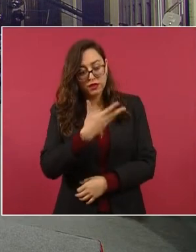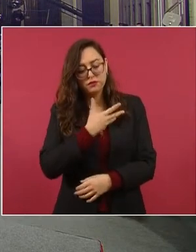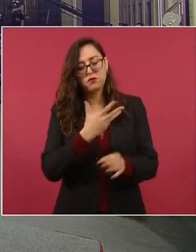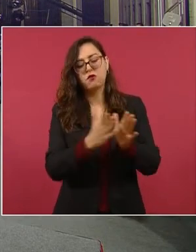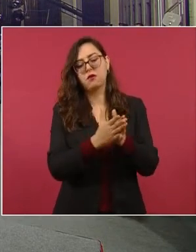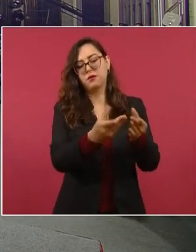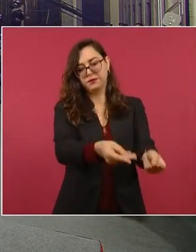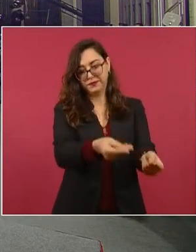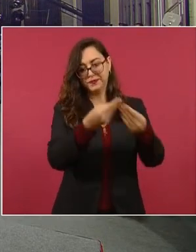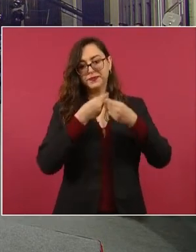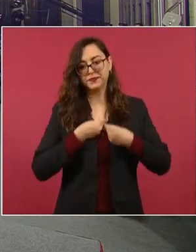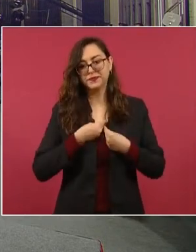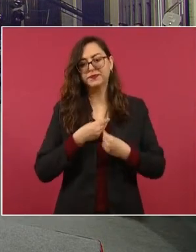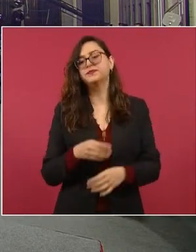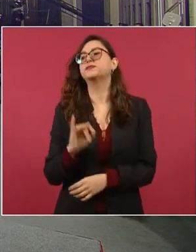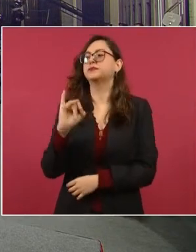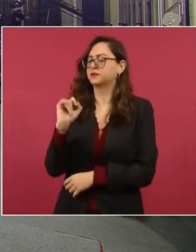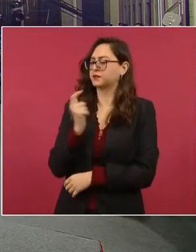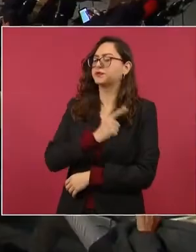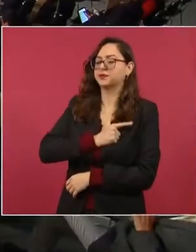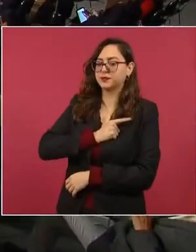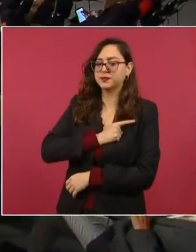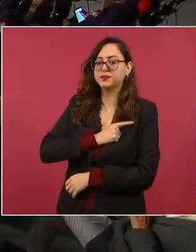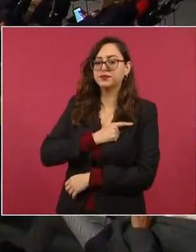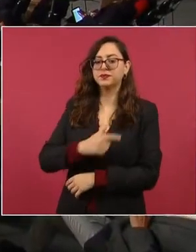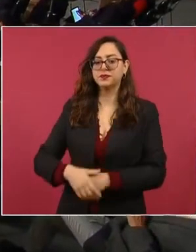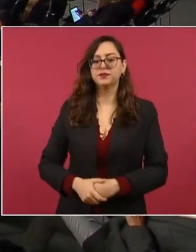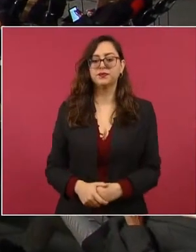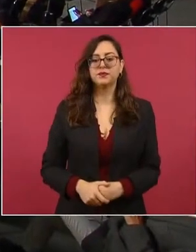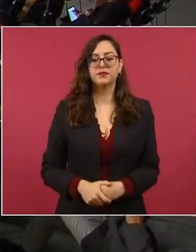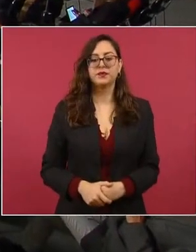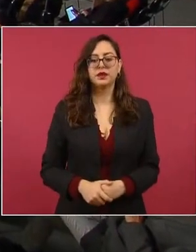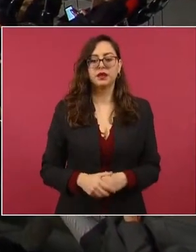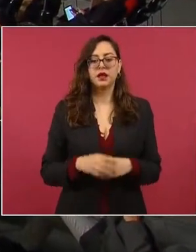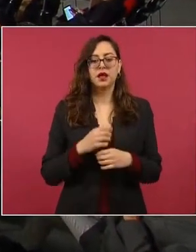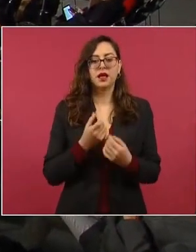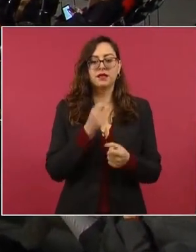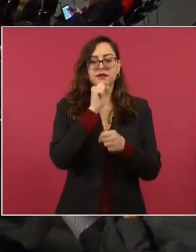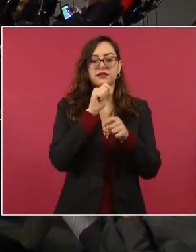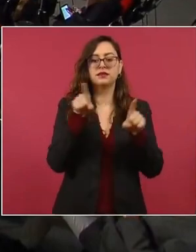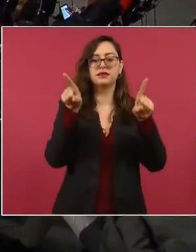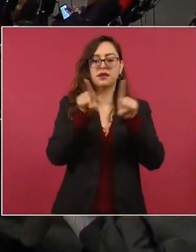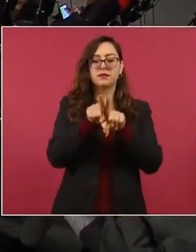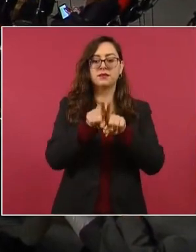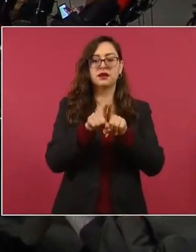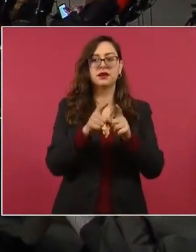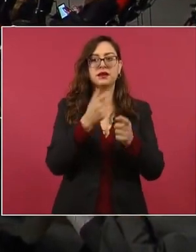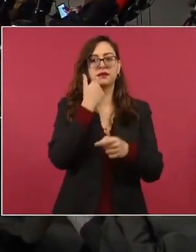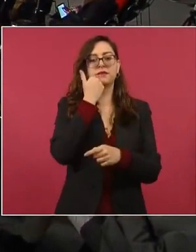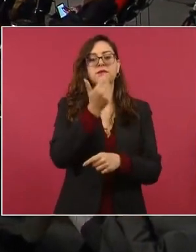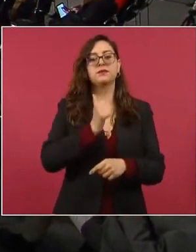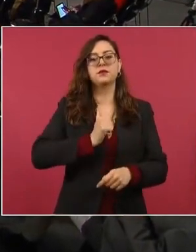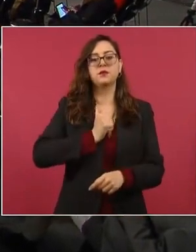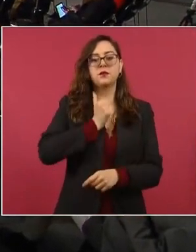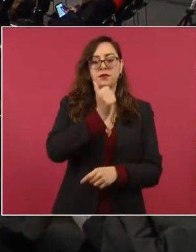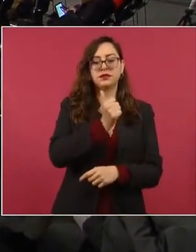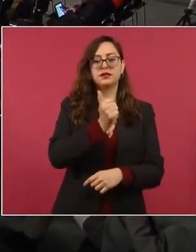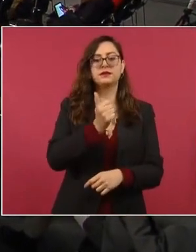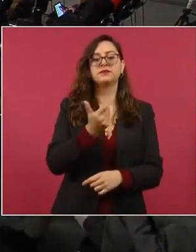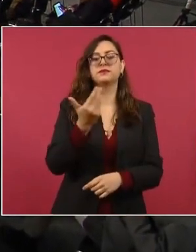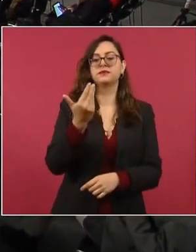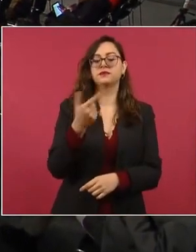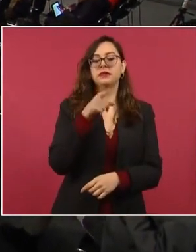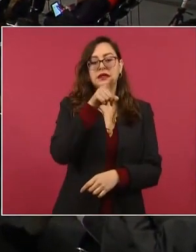tienes. Claro que sí, con mucho gusto, presidente. Hace unos días, aprovechando que está aquí el director del INAH, hace unos días